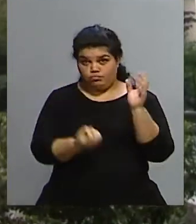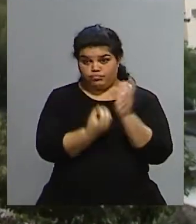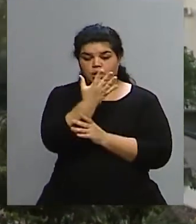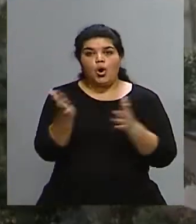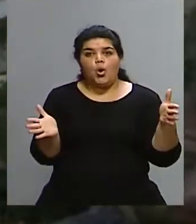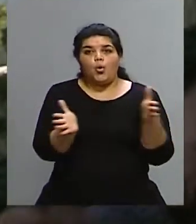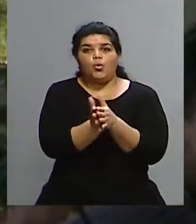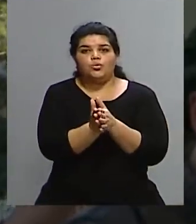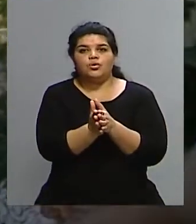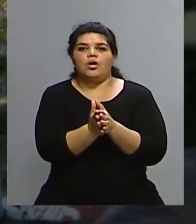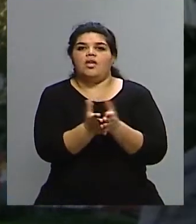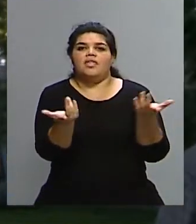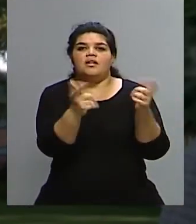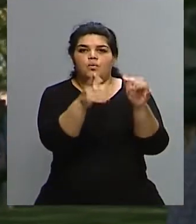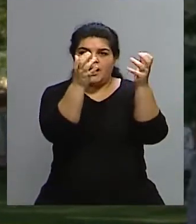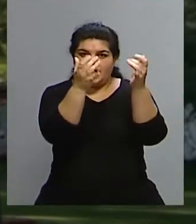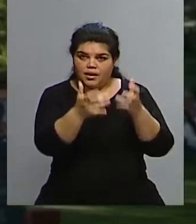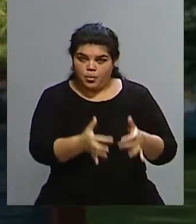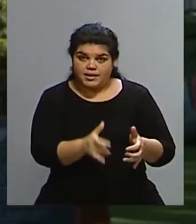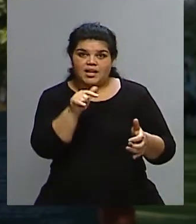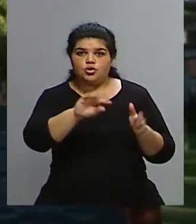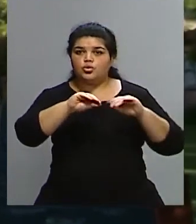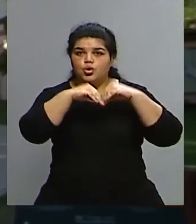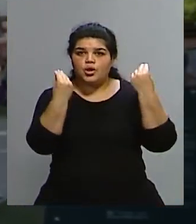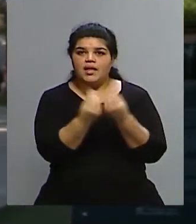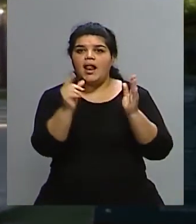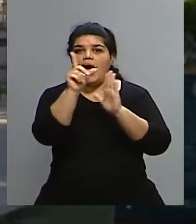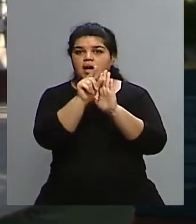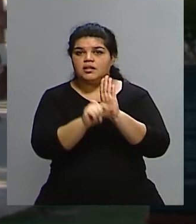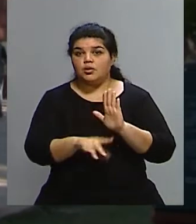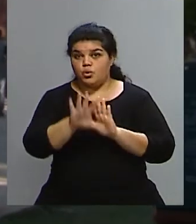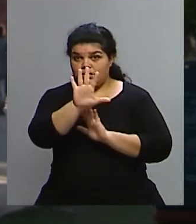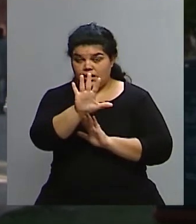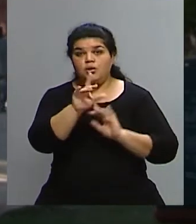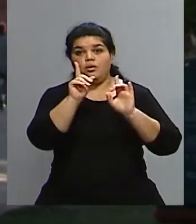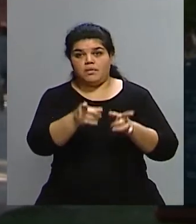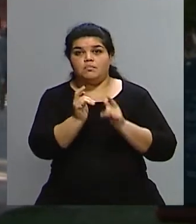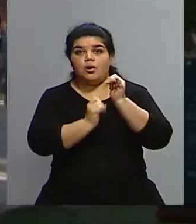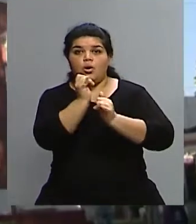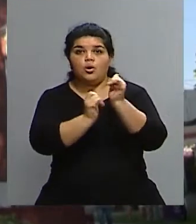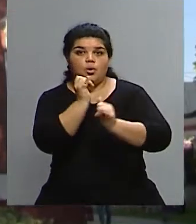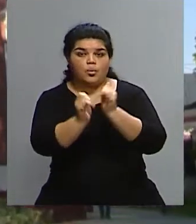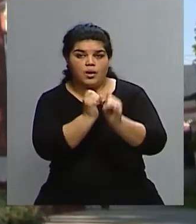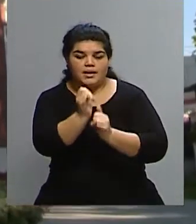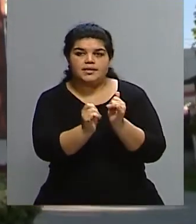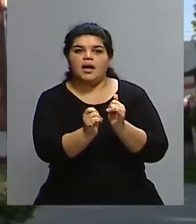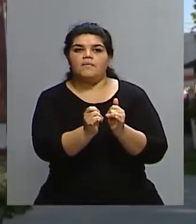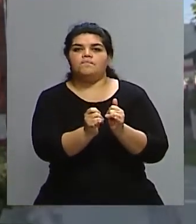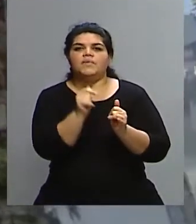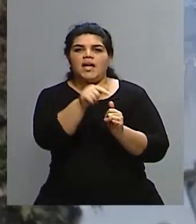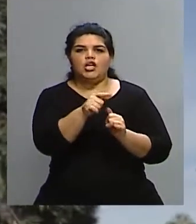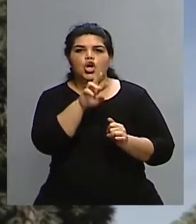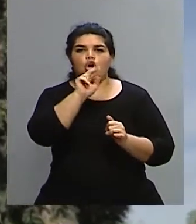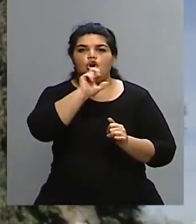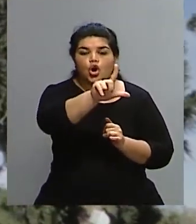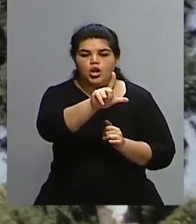provincia de Mendoza, con 5 artículos que hay en la Constitución donde le fijan el alcance y la función que tiene. Hay un solo